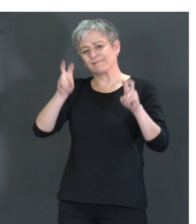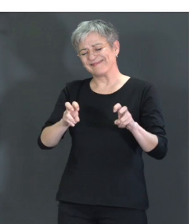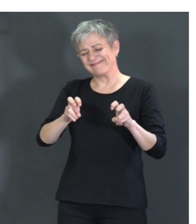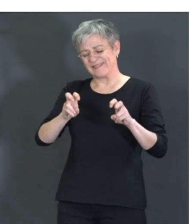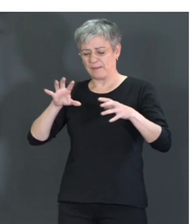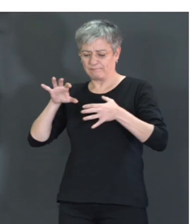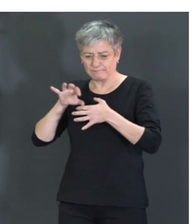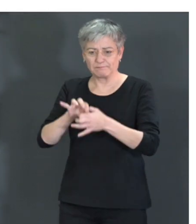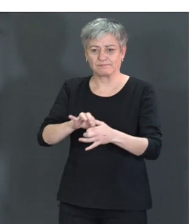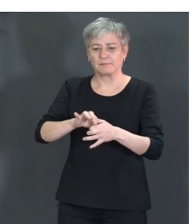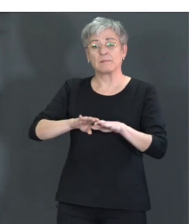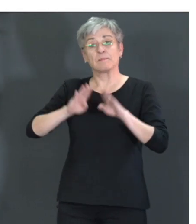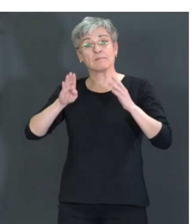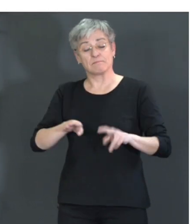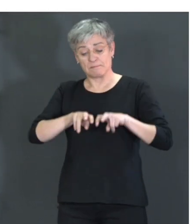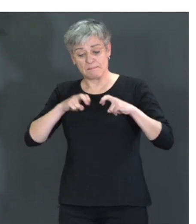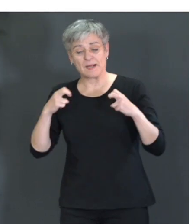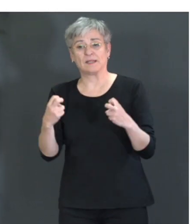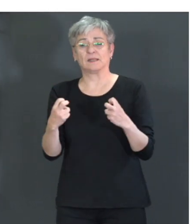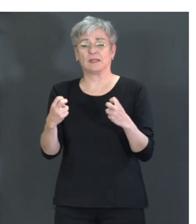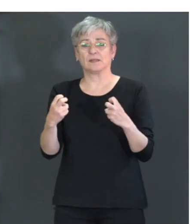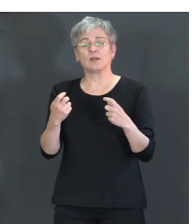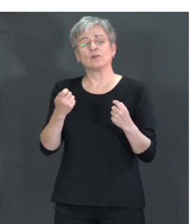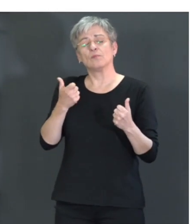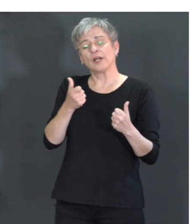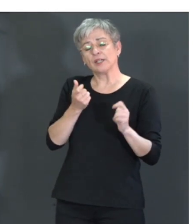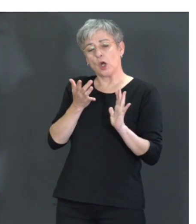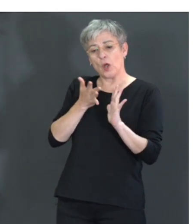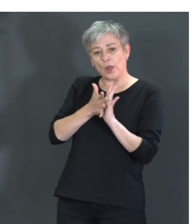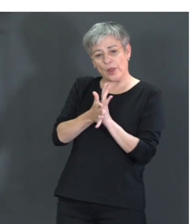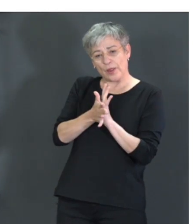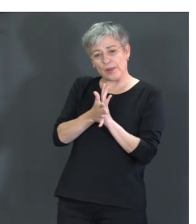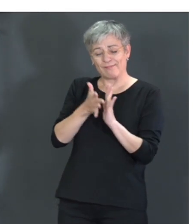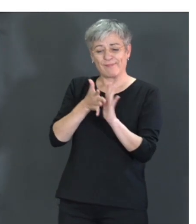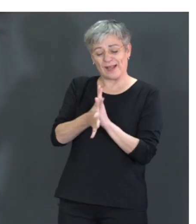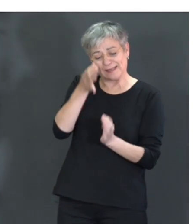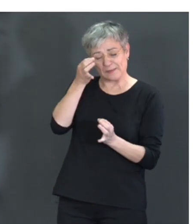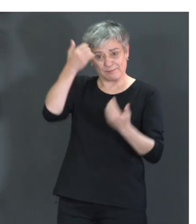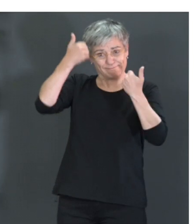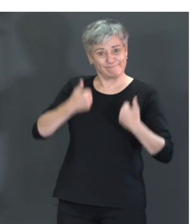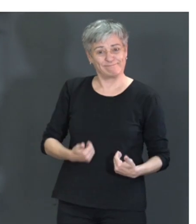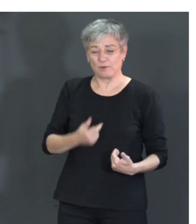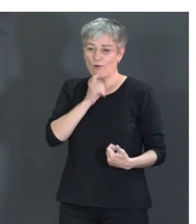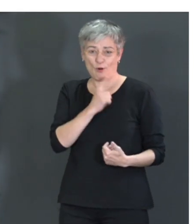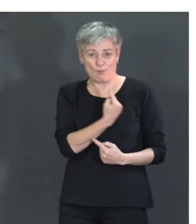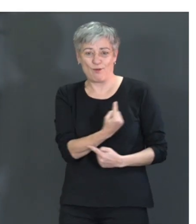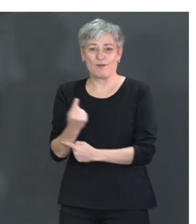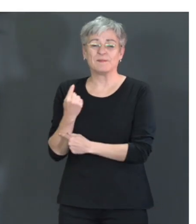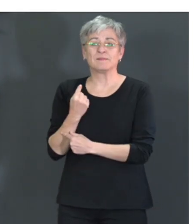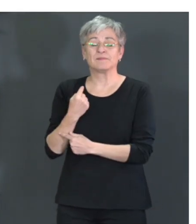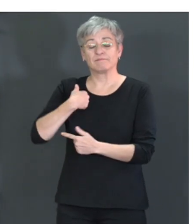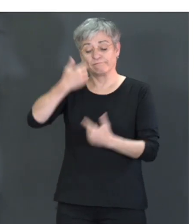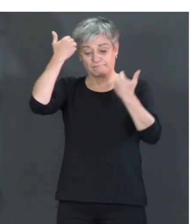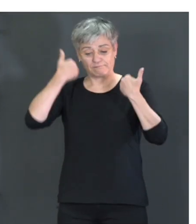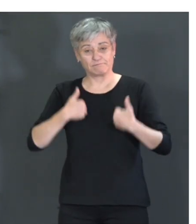mesa. Nos han pedido que hagamos una pequeña descripción sobre cómo somos físicamente. Podría decir que soy